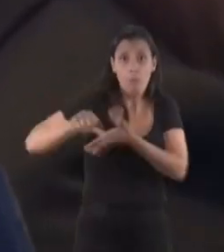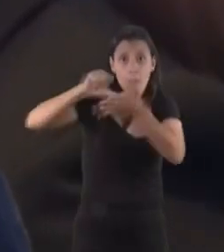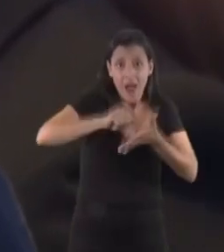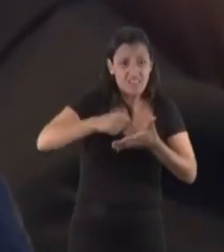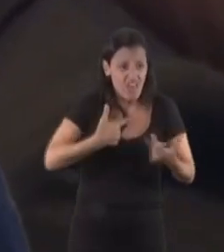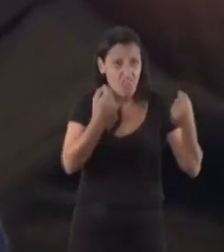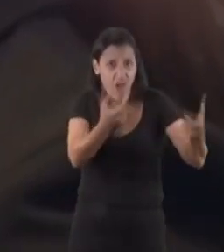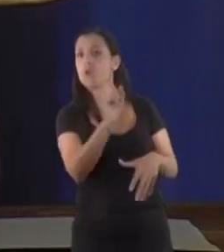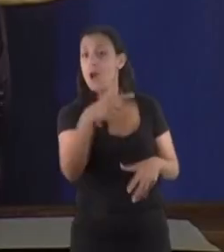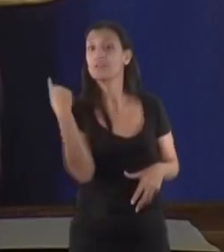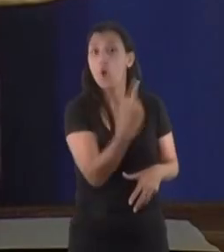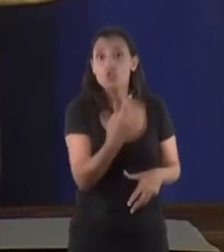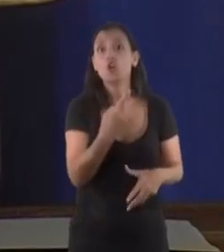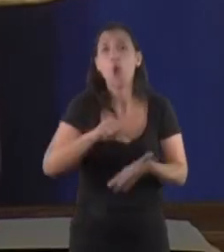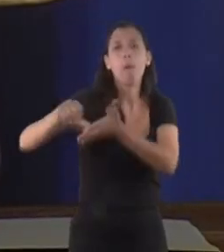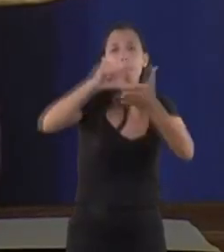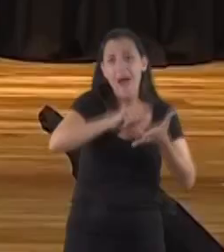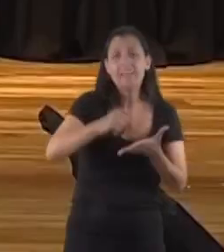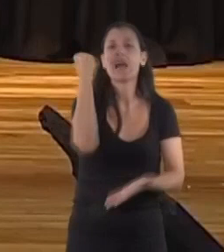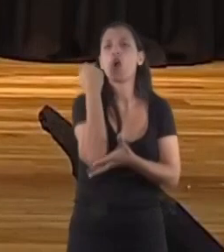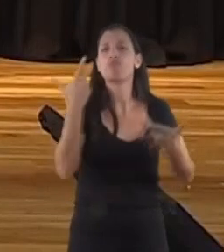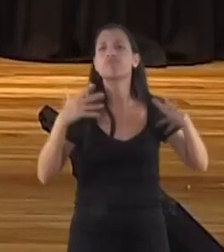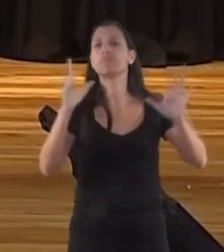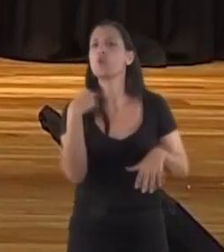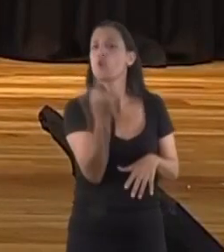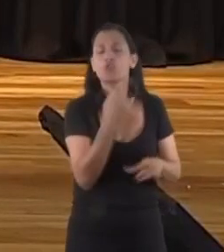Los países de renta media siempre terminamos siendo,